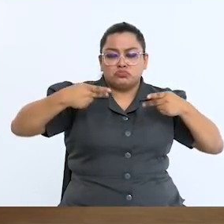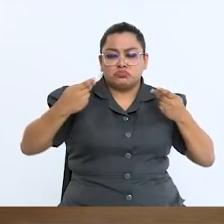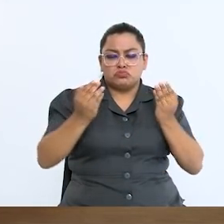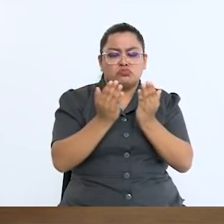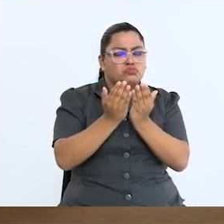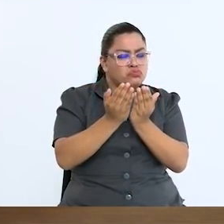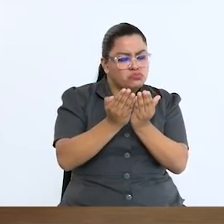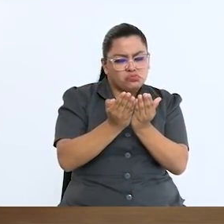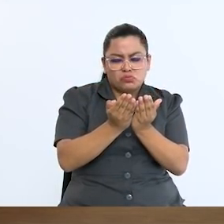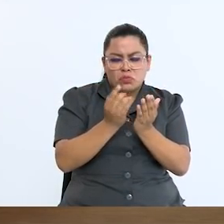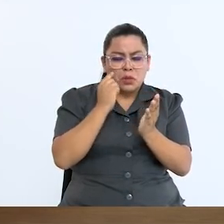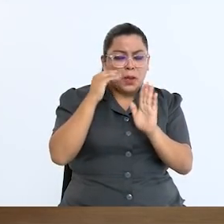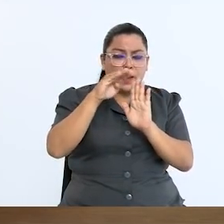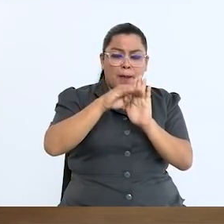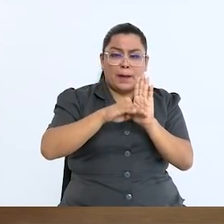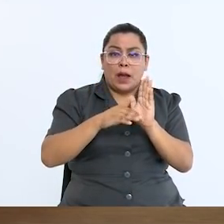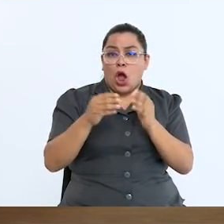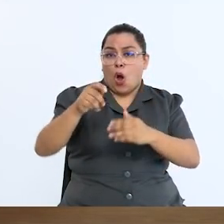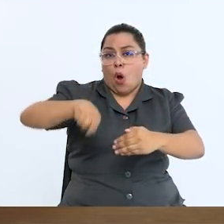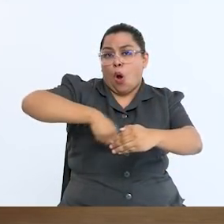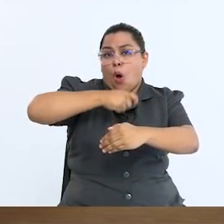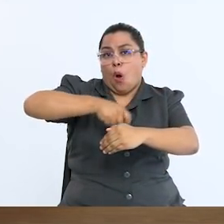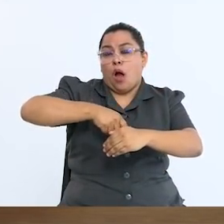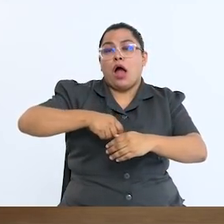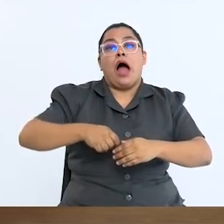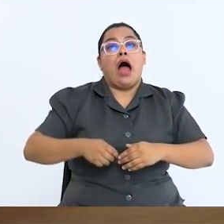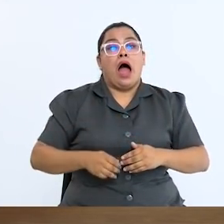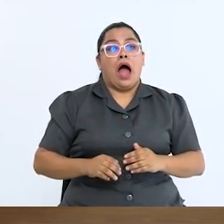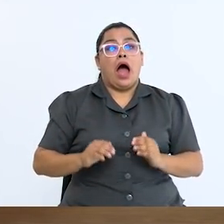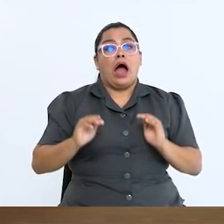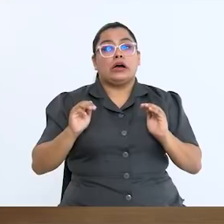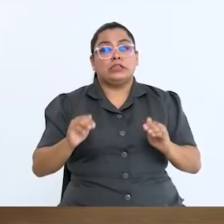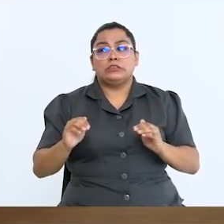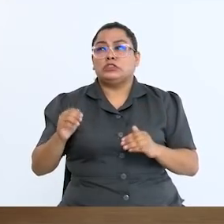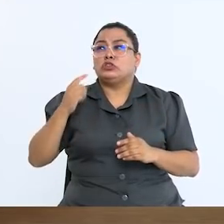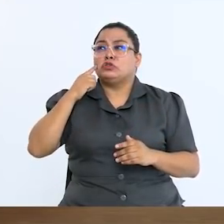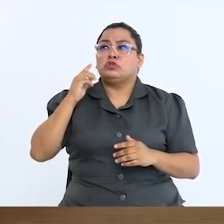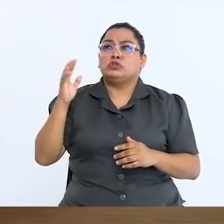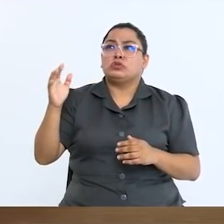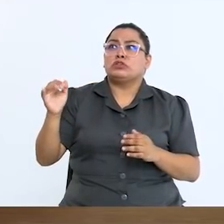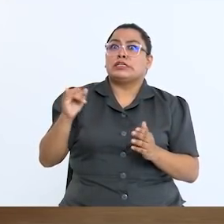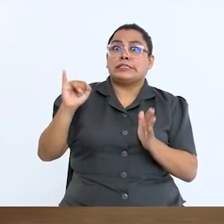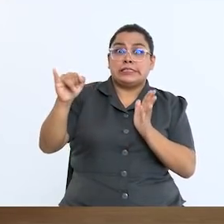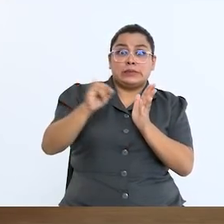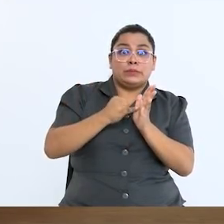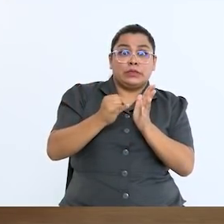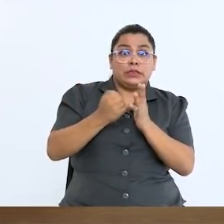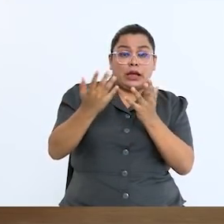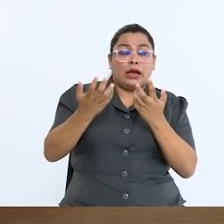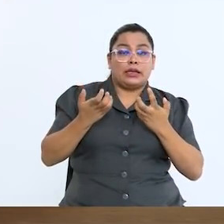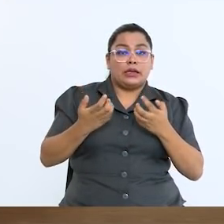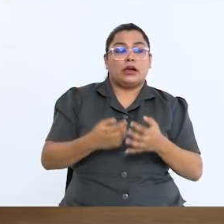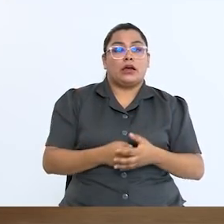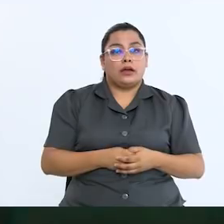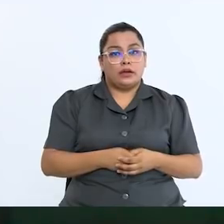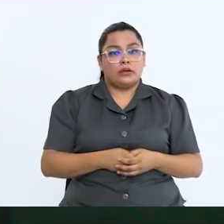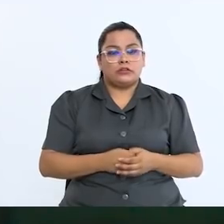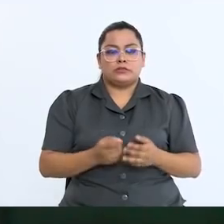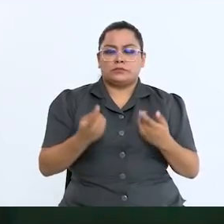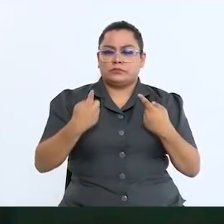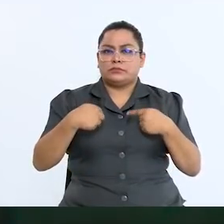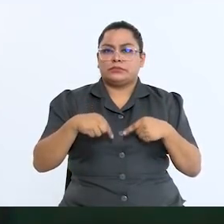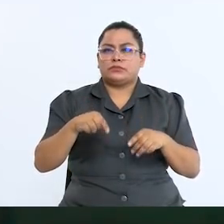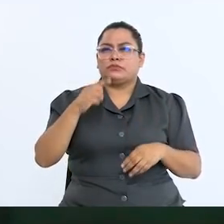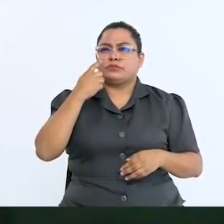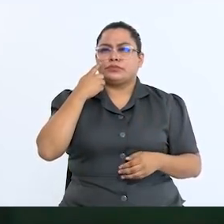lee una receta, lee cualquier tipo de texto en cualquier formato, los niños también van a tratar de imitar este proceso.